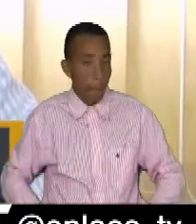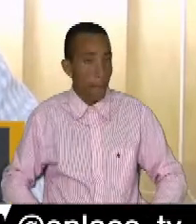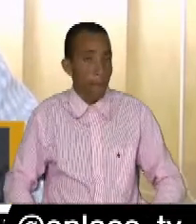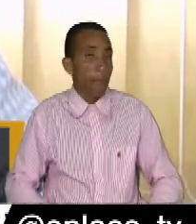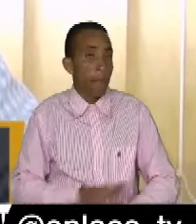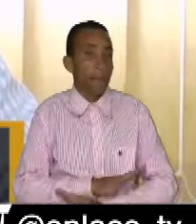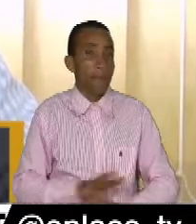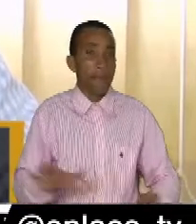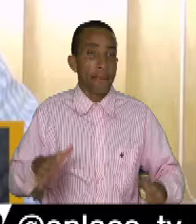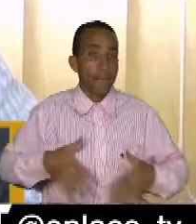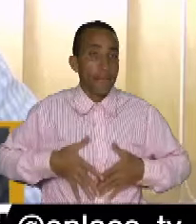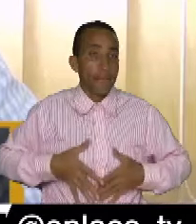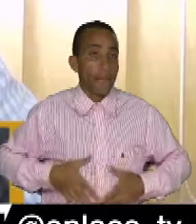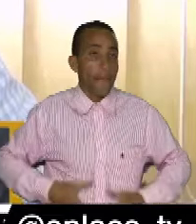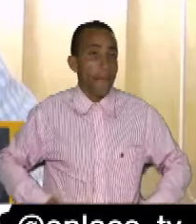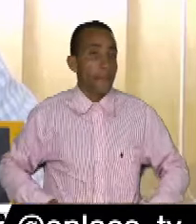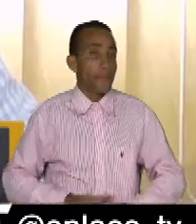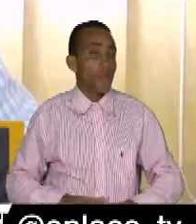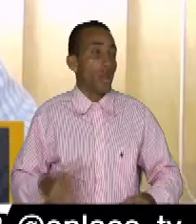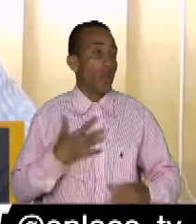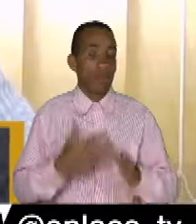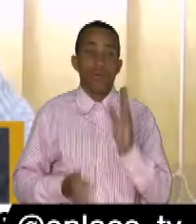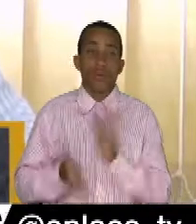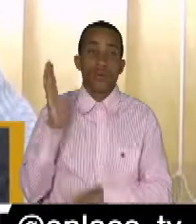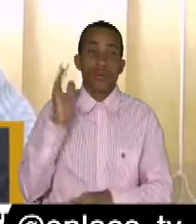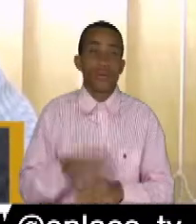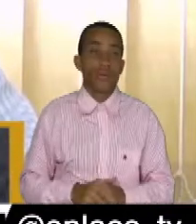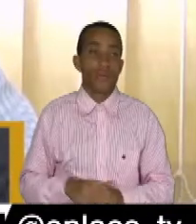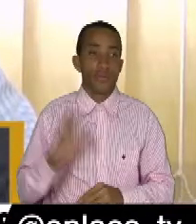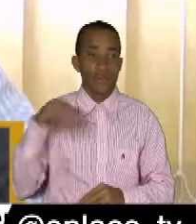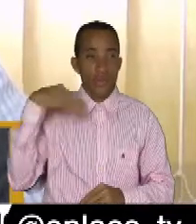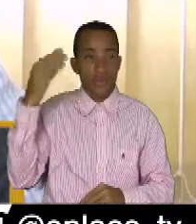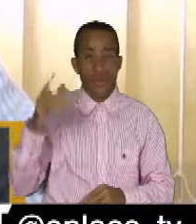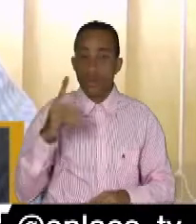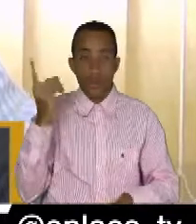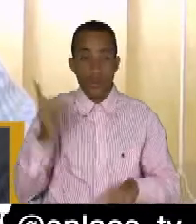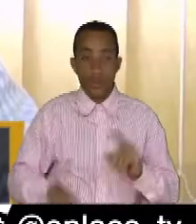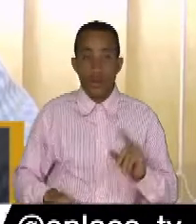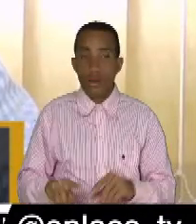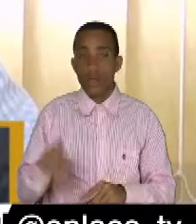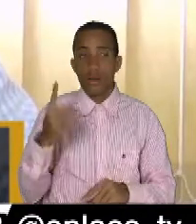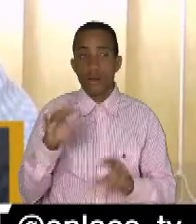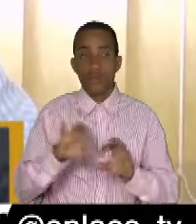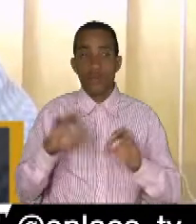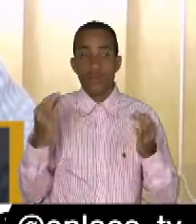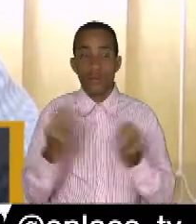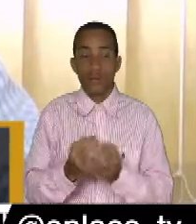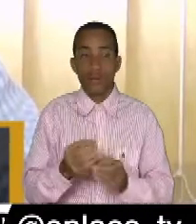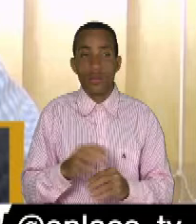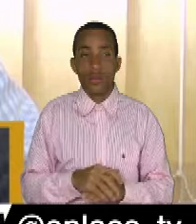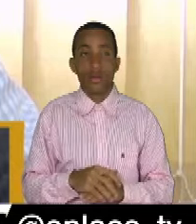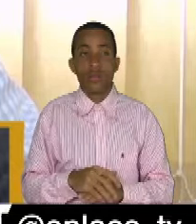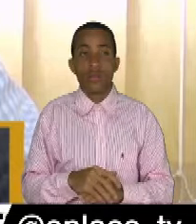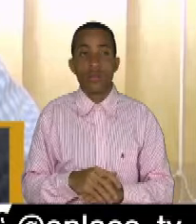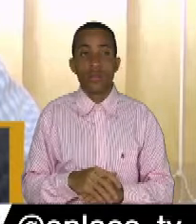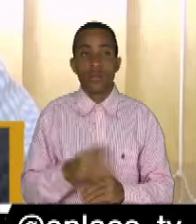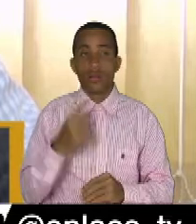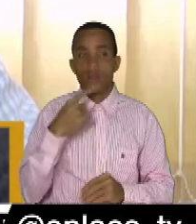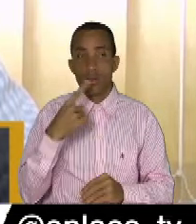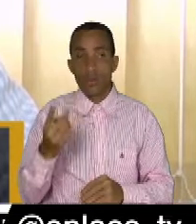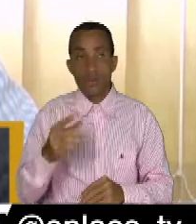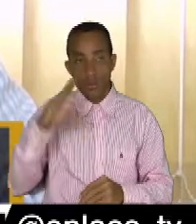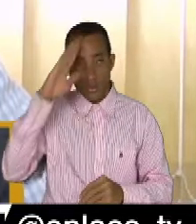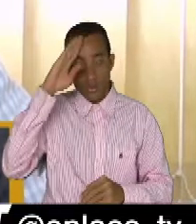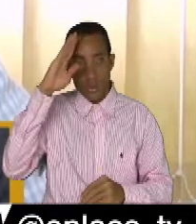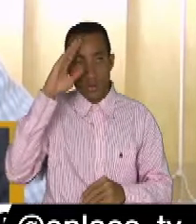plata, me voy. Entonces, cuando se le dice que no puede ir, algún familiar va y pone la queja y la policía